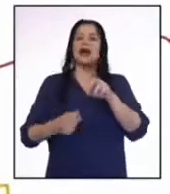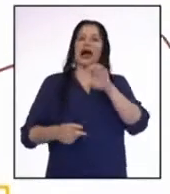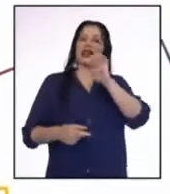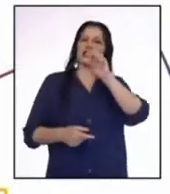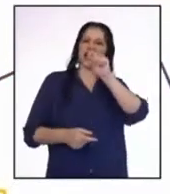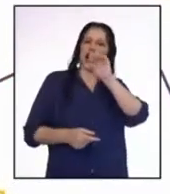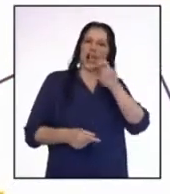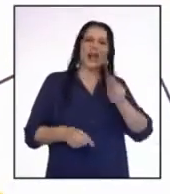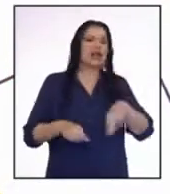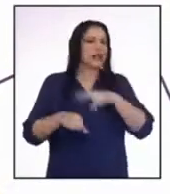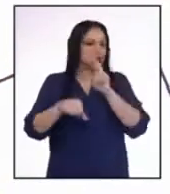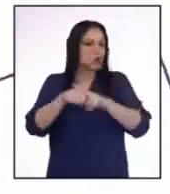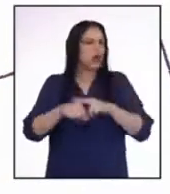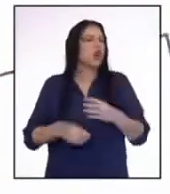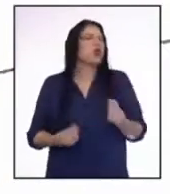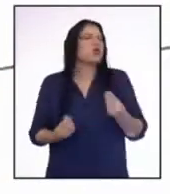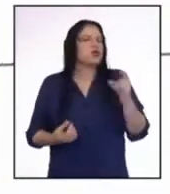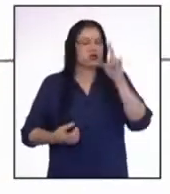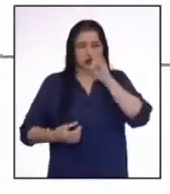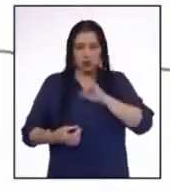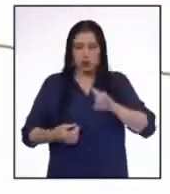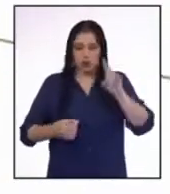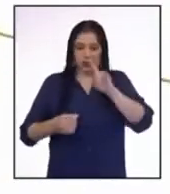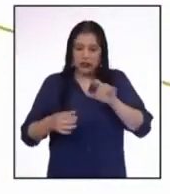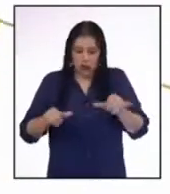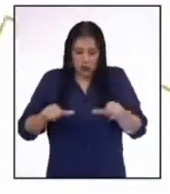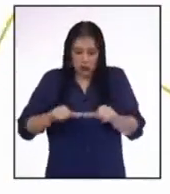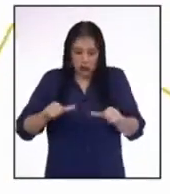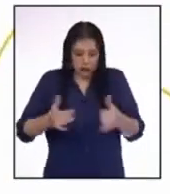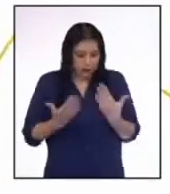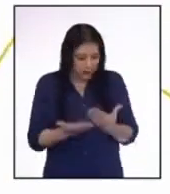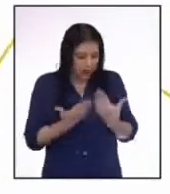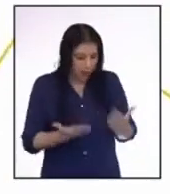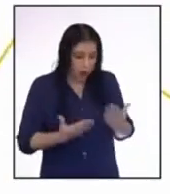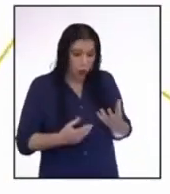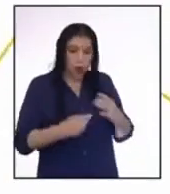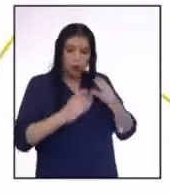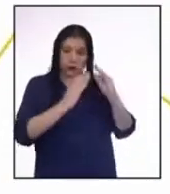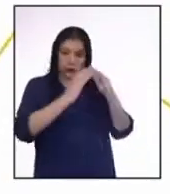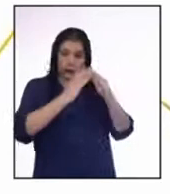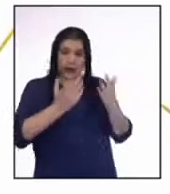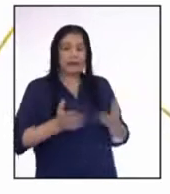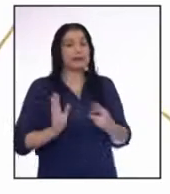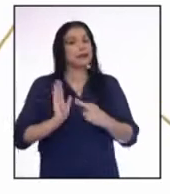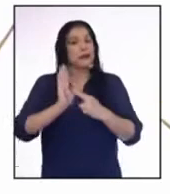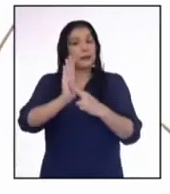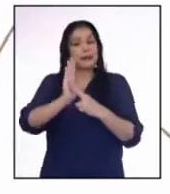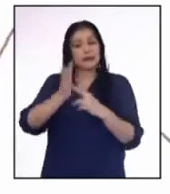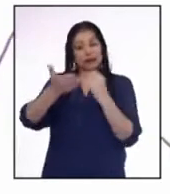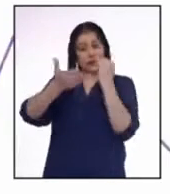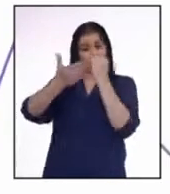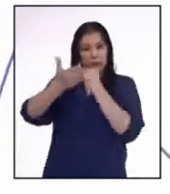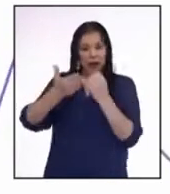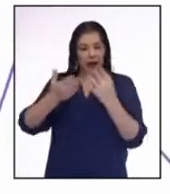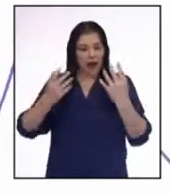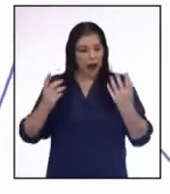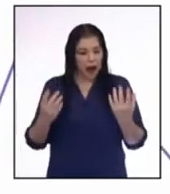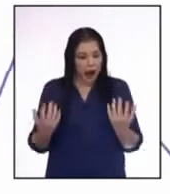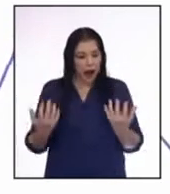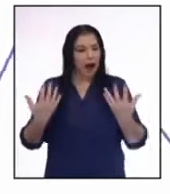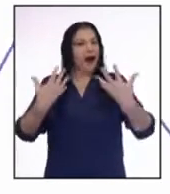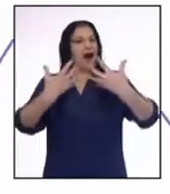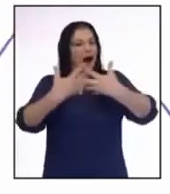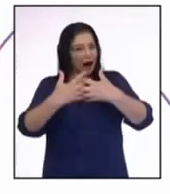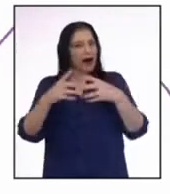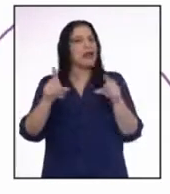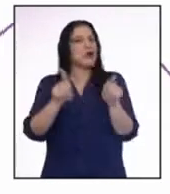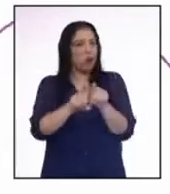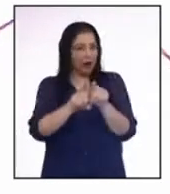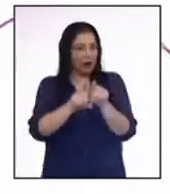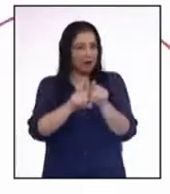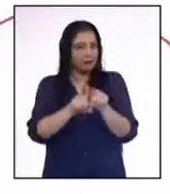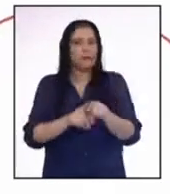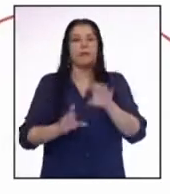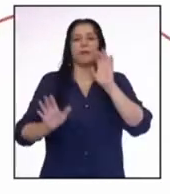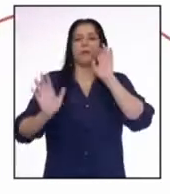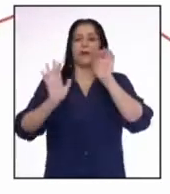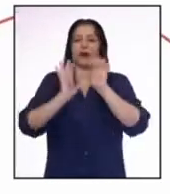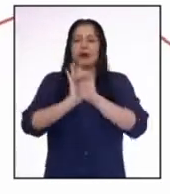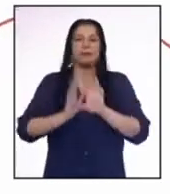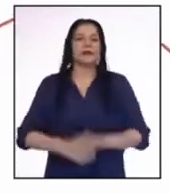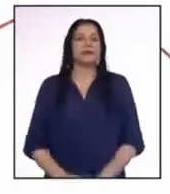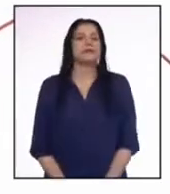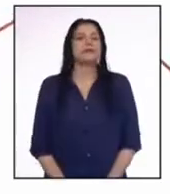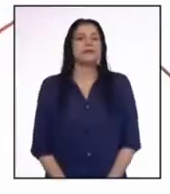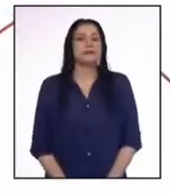natural. Es la que se utiliza cuando el tamaño físico del objeto representado en el plano coincide con la realidad. Por